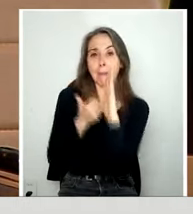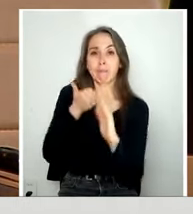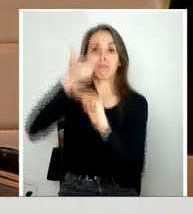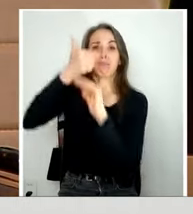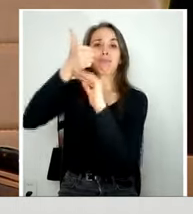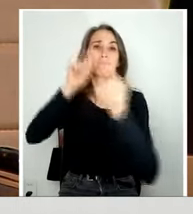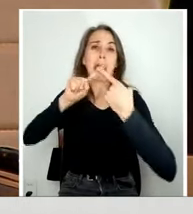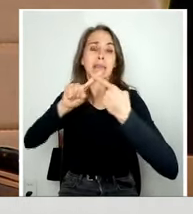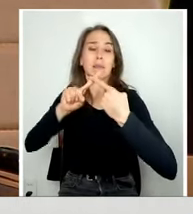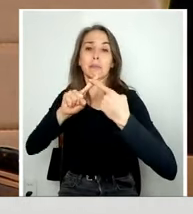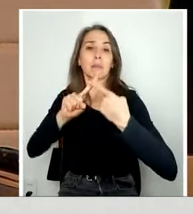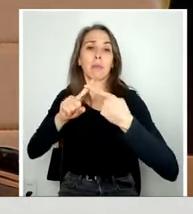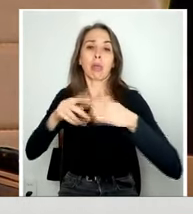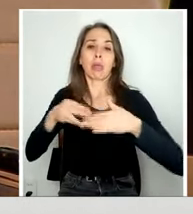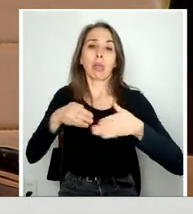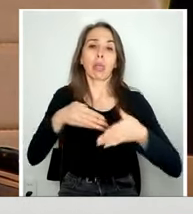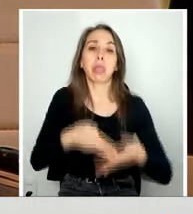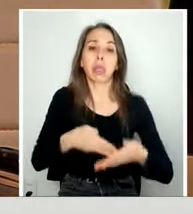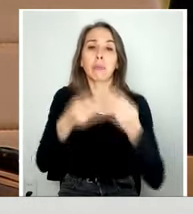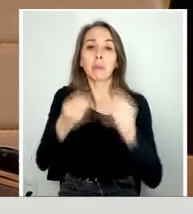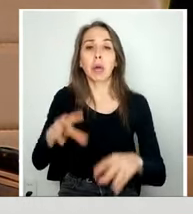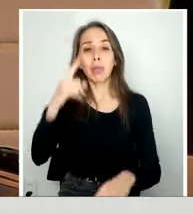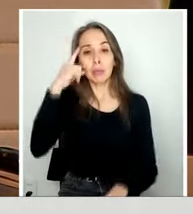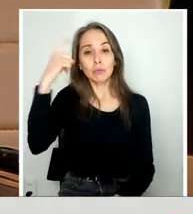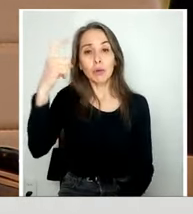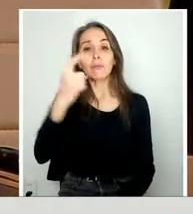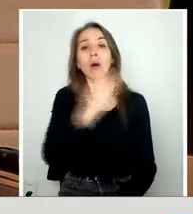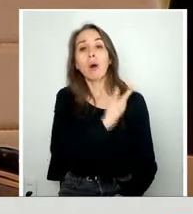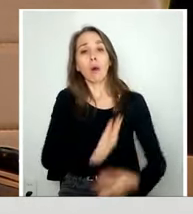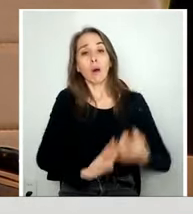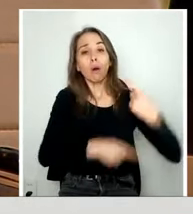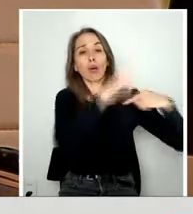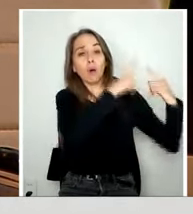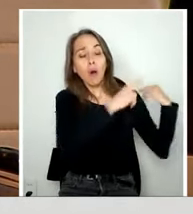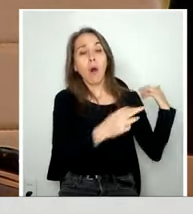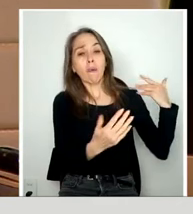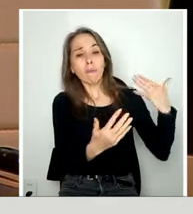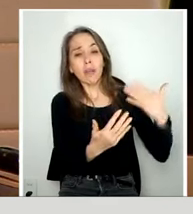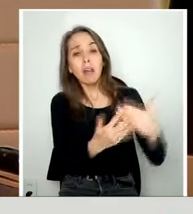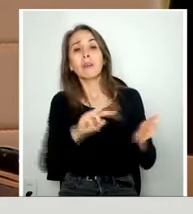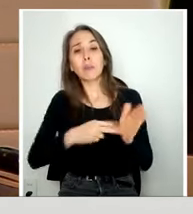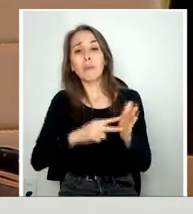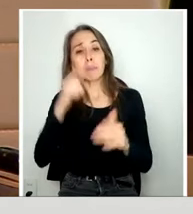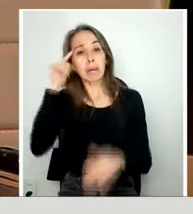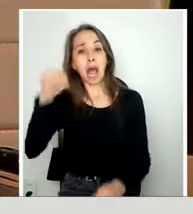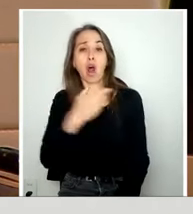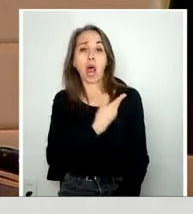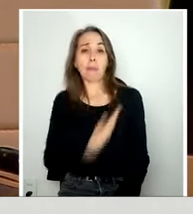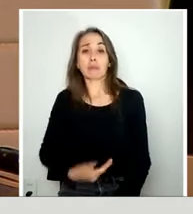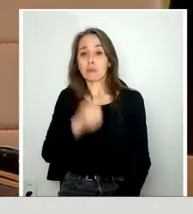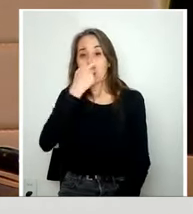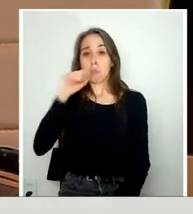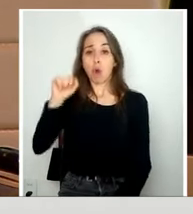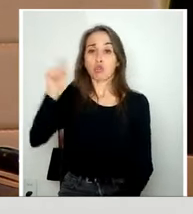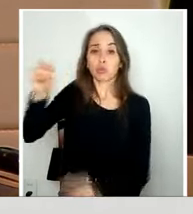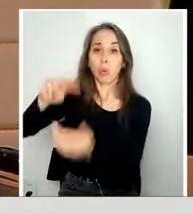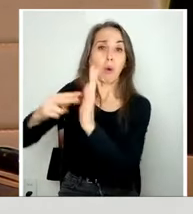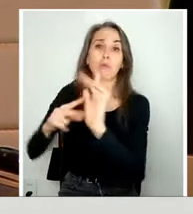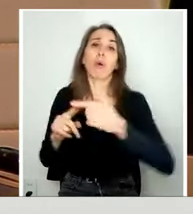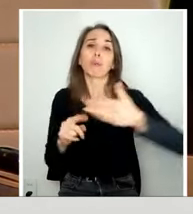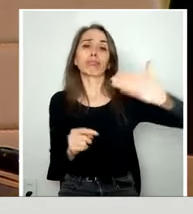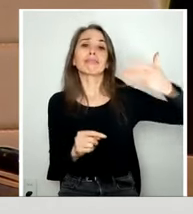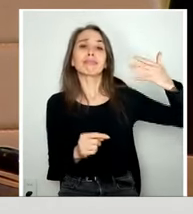Esto es algo que se arrastra de gobierno en gobierno no un problema en especial de este y tenemos que tomar conciencia para